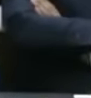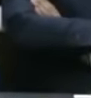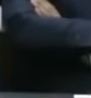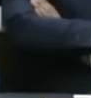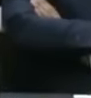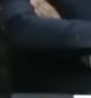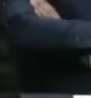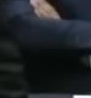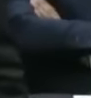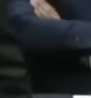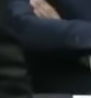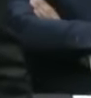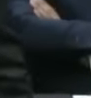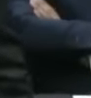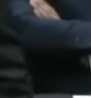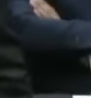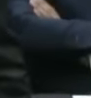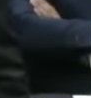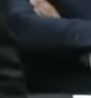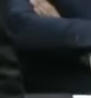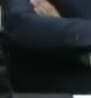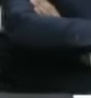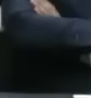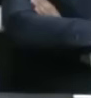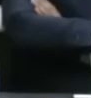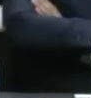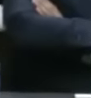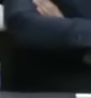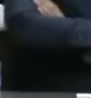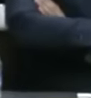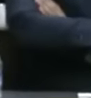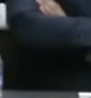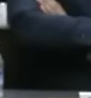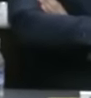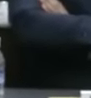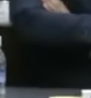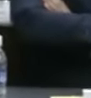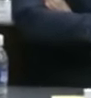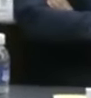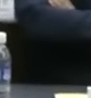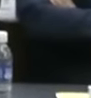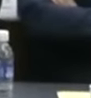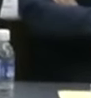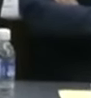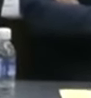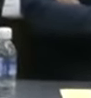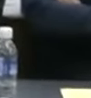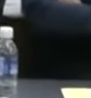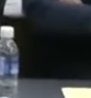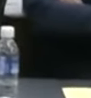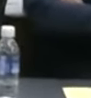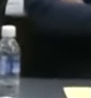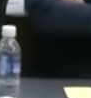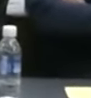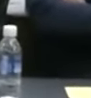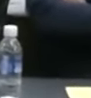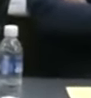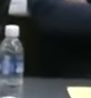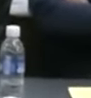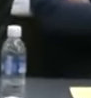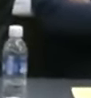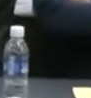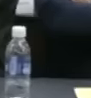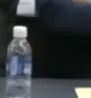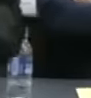El 28 de julio está convocada por el máximo organismo electoral las elecciones